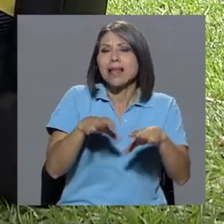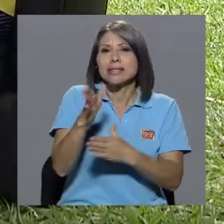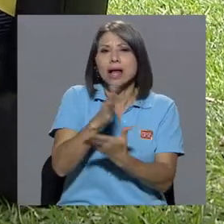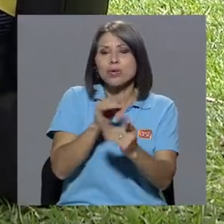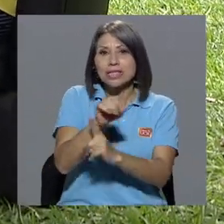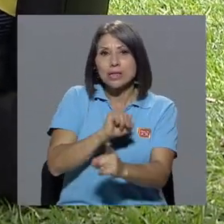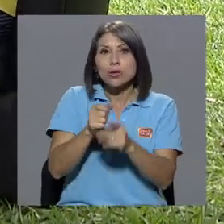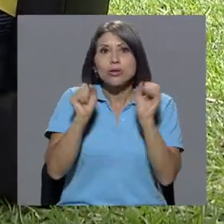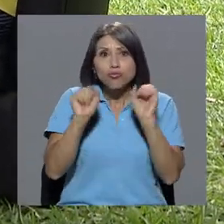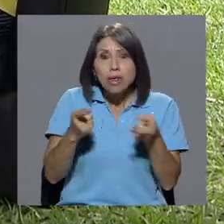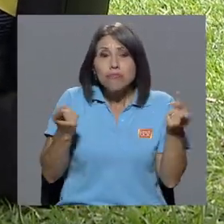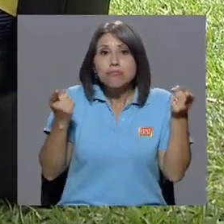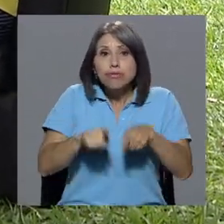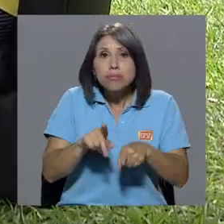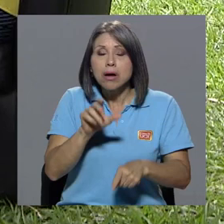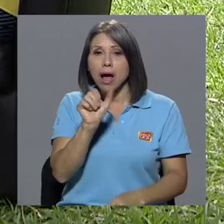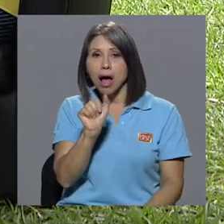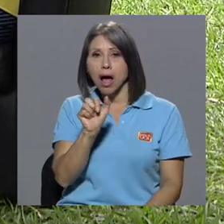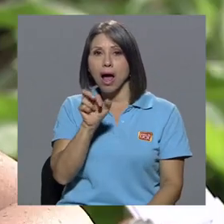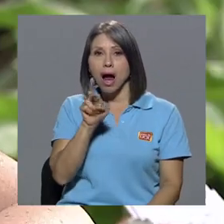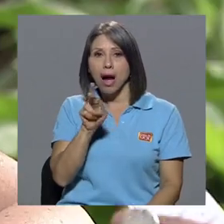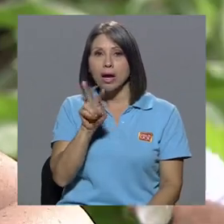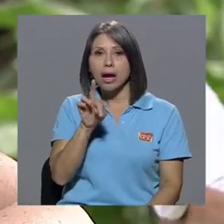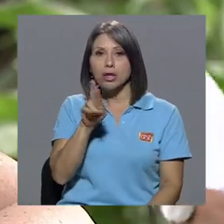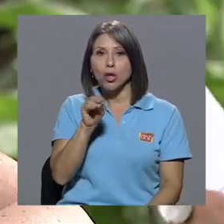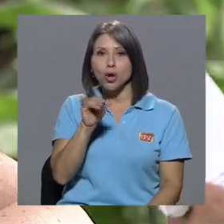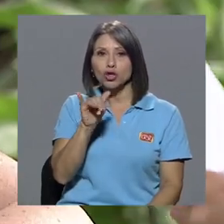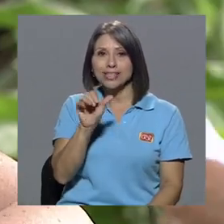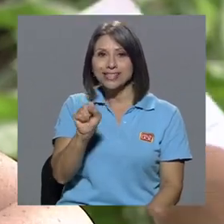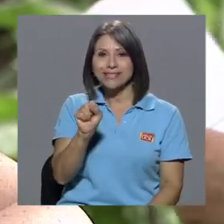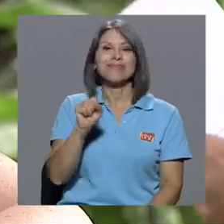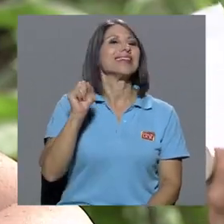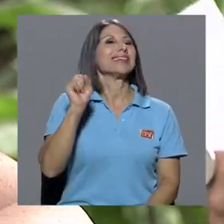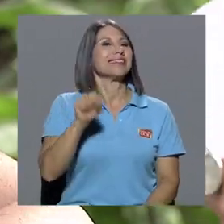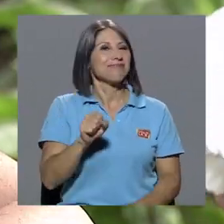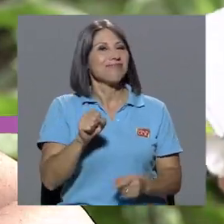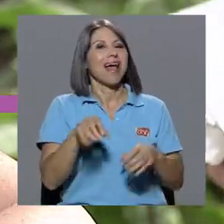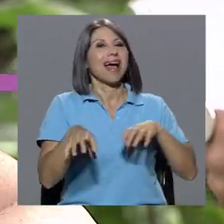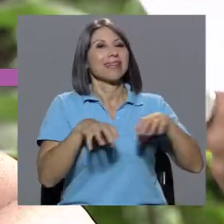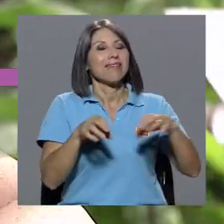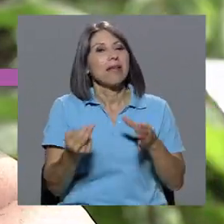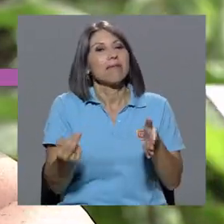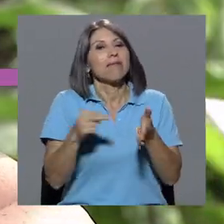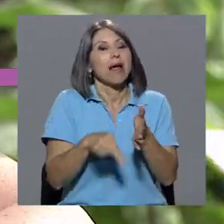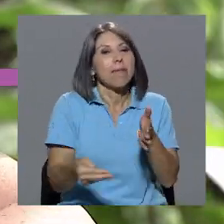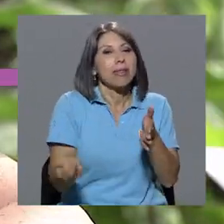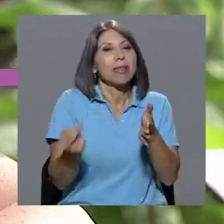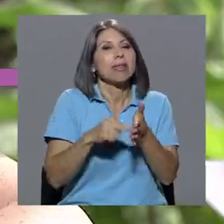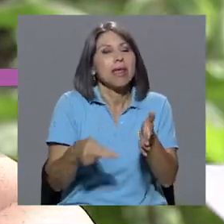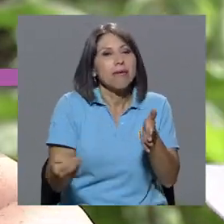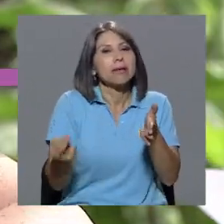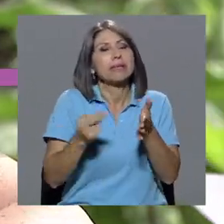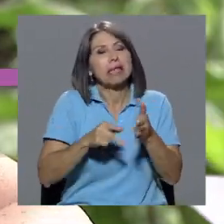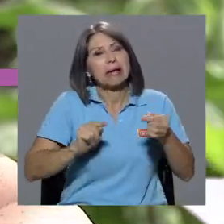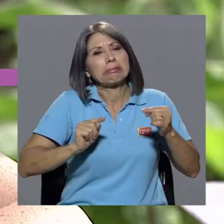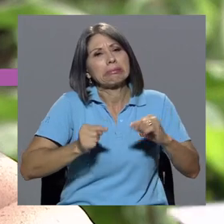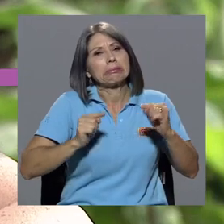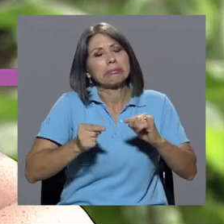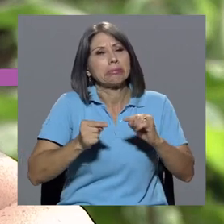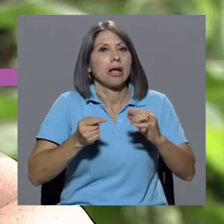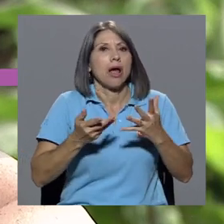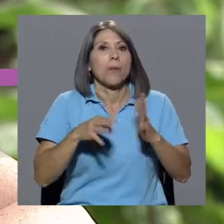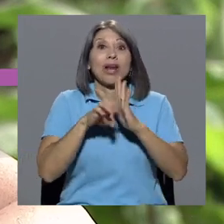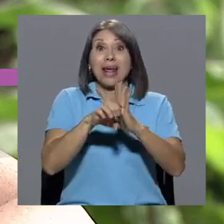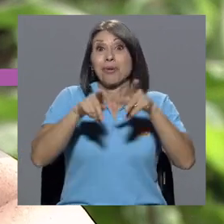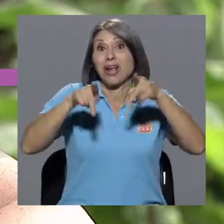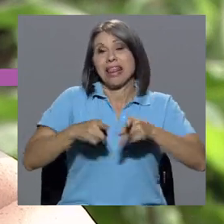que provoquen la artrosis? Sí, por supuesto, la actividad repetitiva de trauma a nivel de la articulación, por ejemplo,